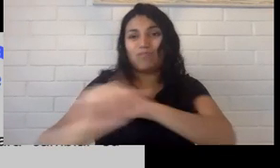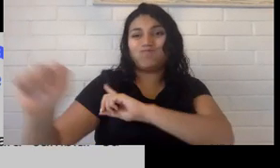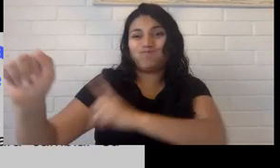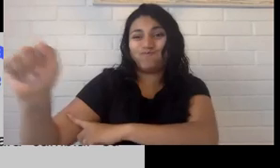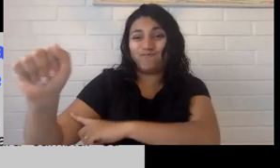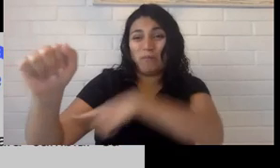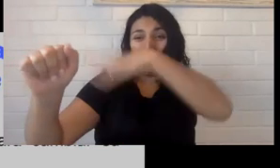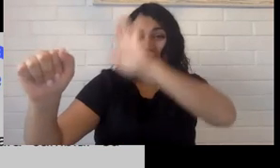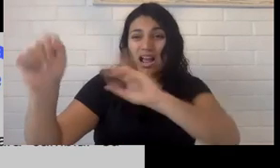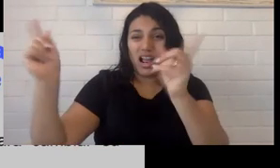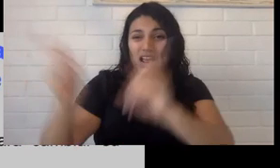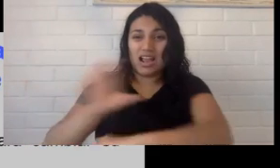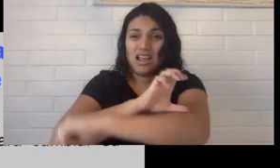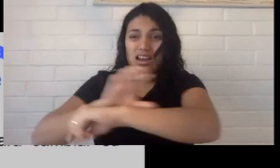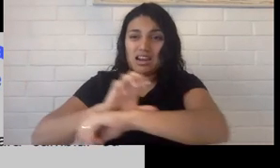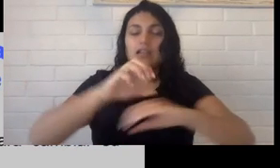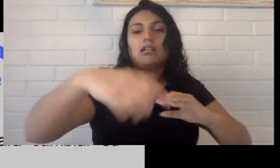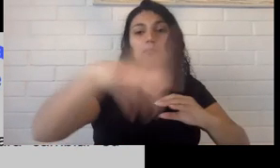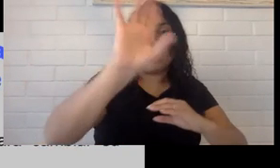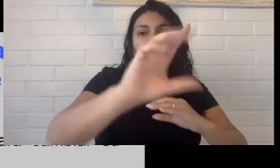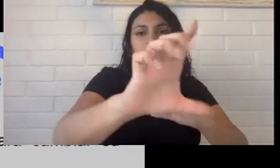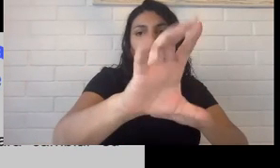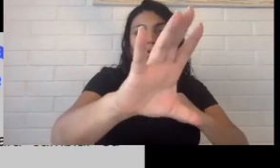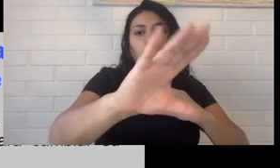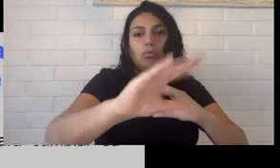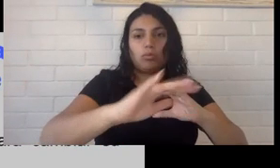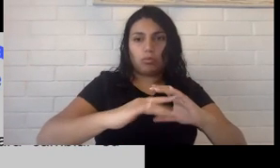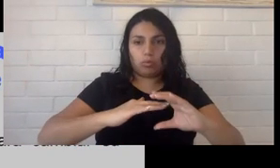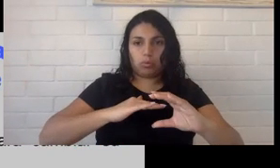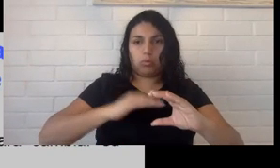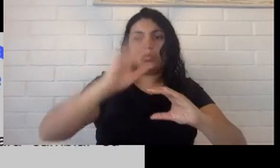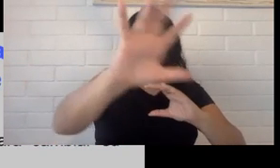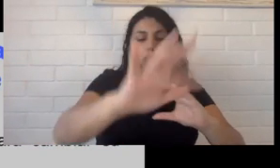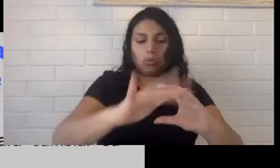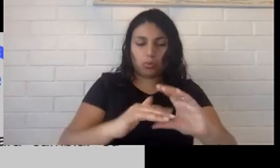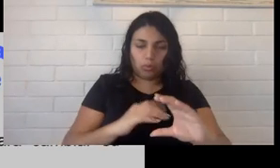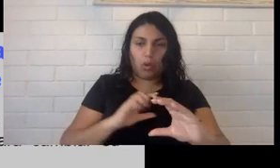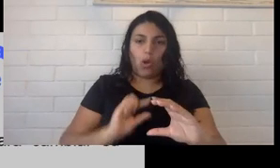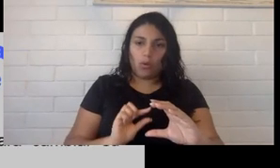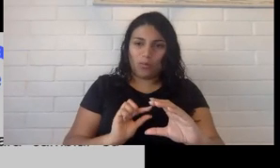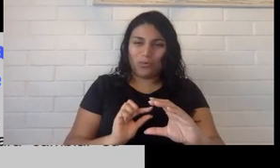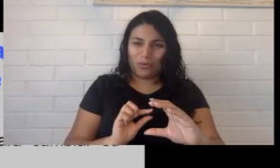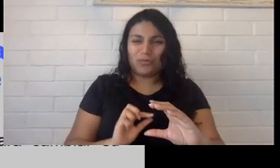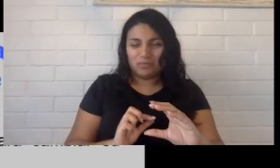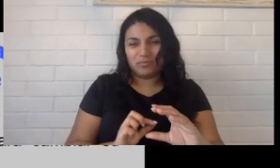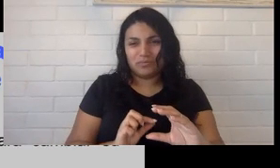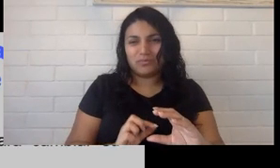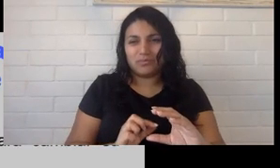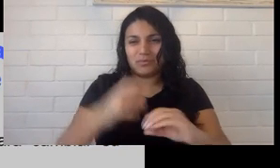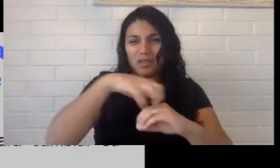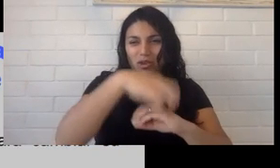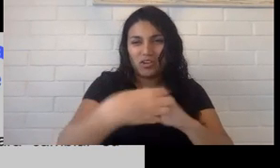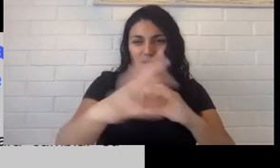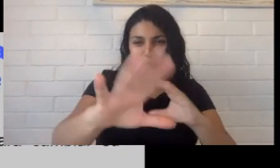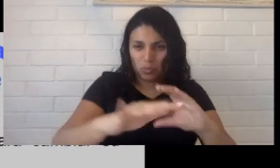de concentración del ion, y esa energía permite movilizar en el fondo los iones hacia el